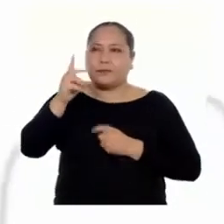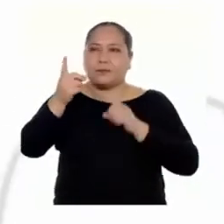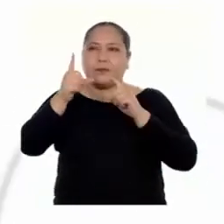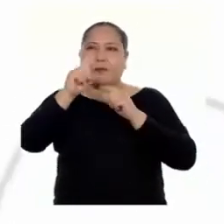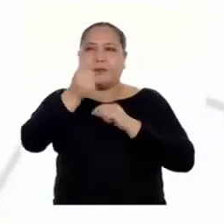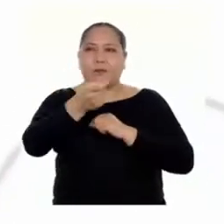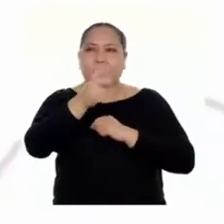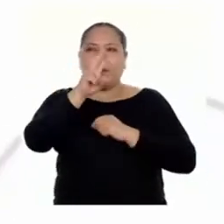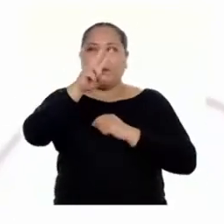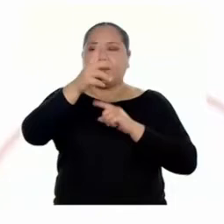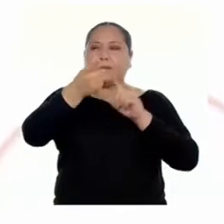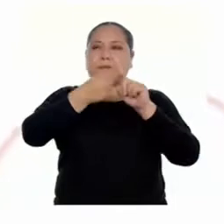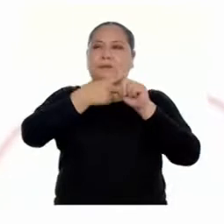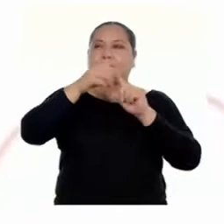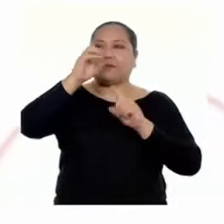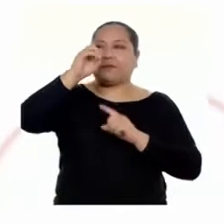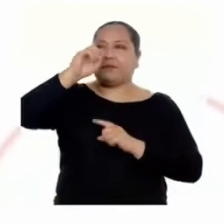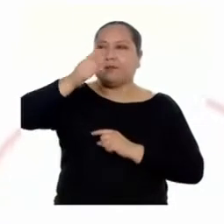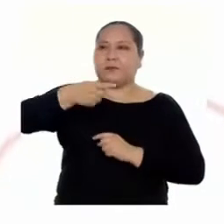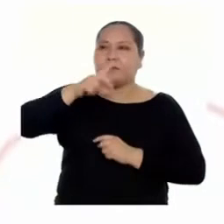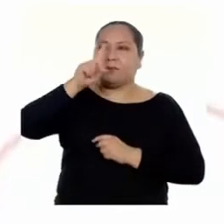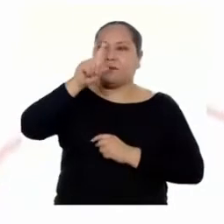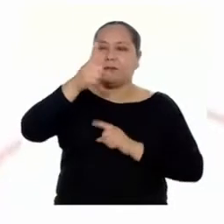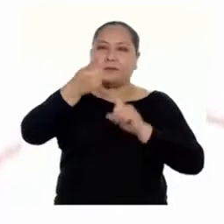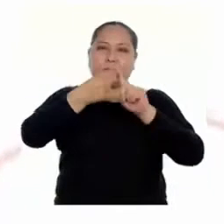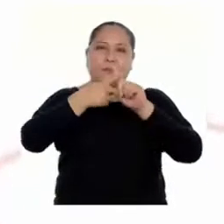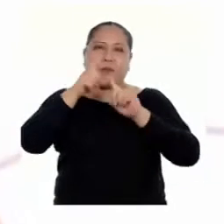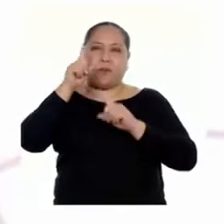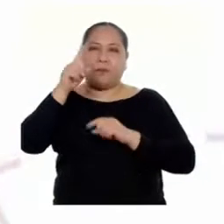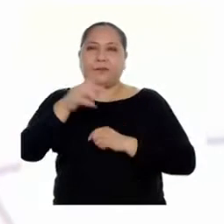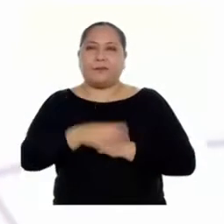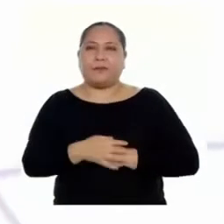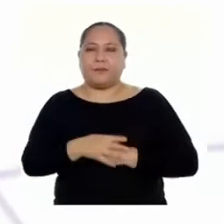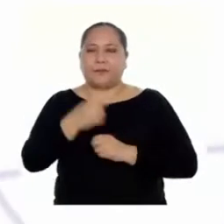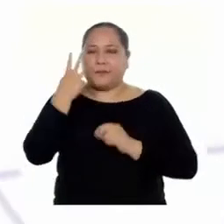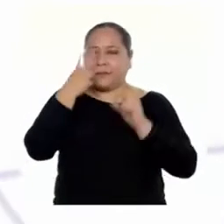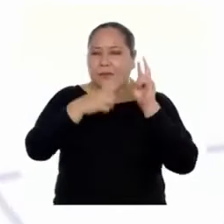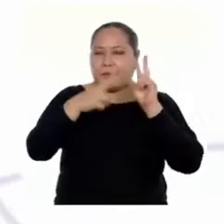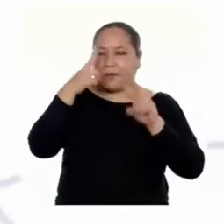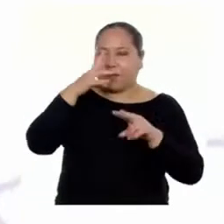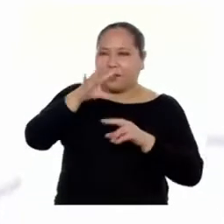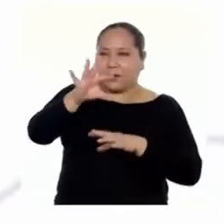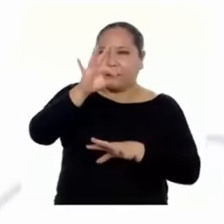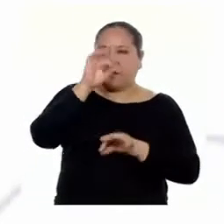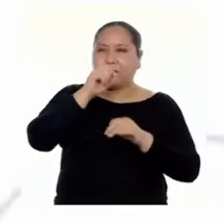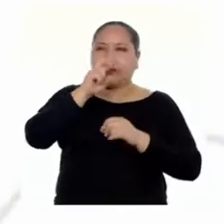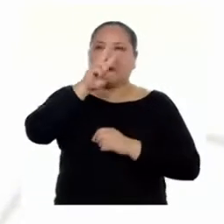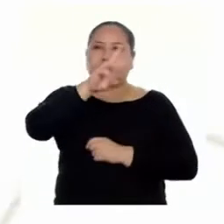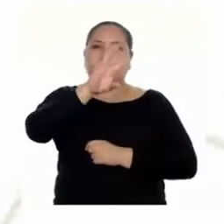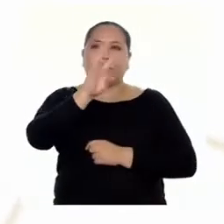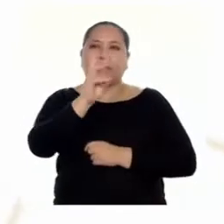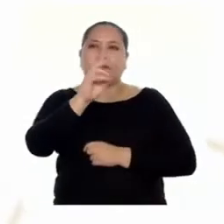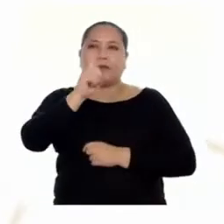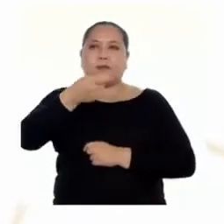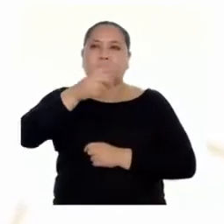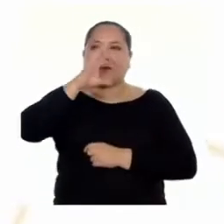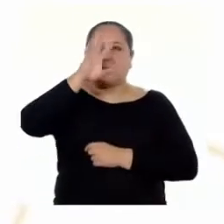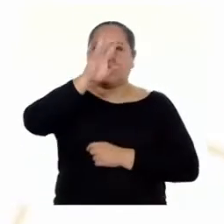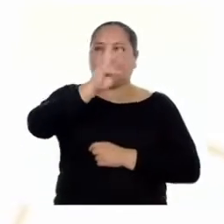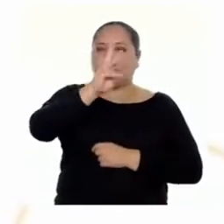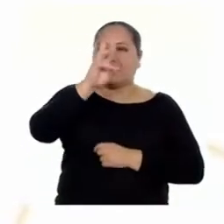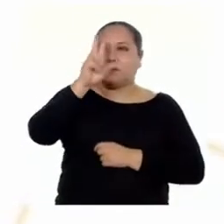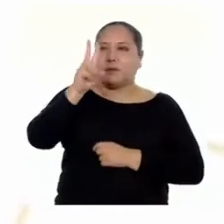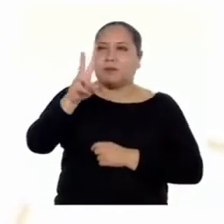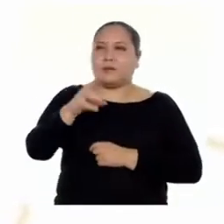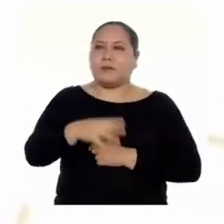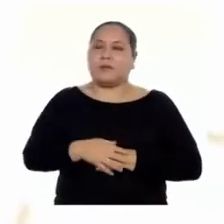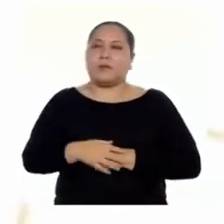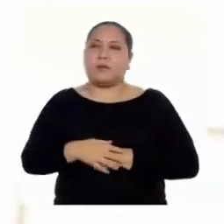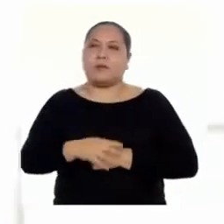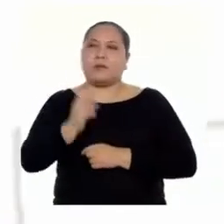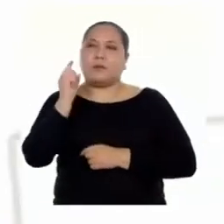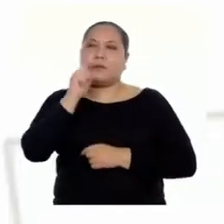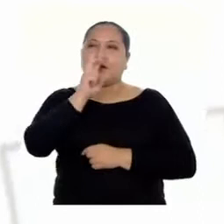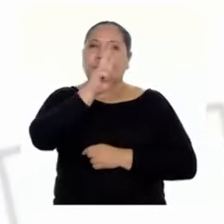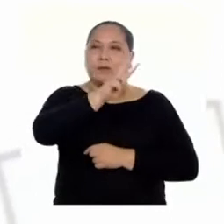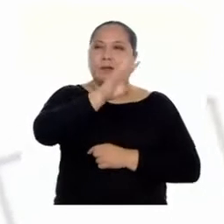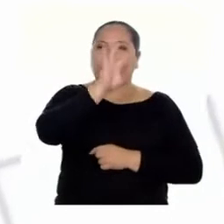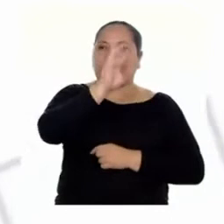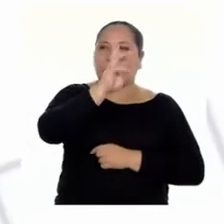266,20 por 0,1 por 1. Obtenemos de interés 26,62 soles. Mi capital final sería